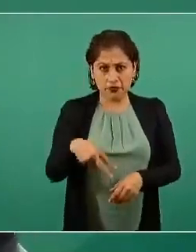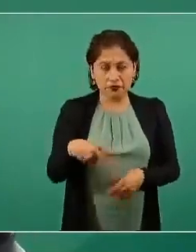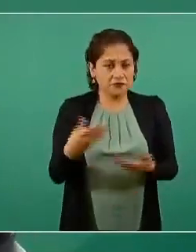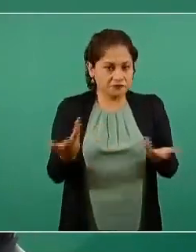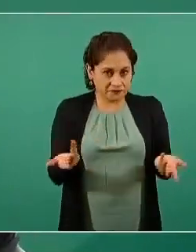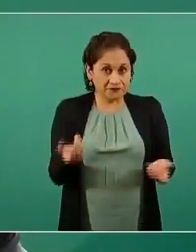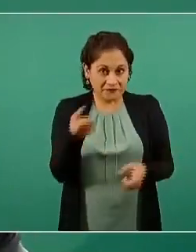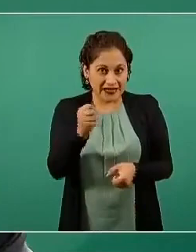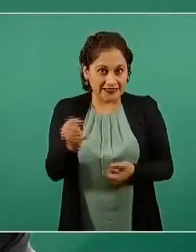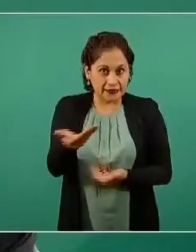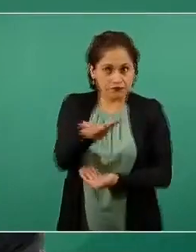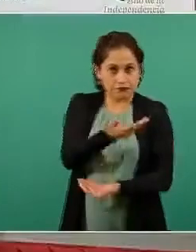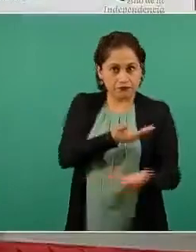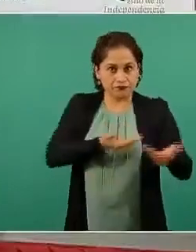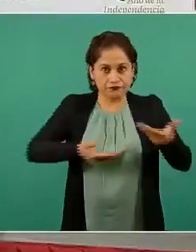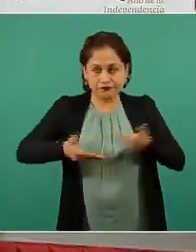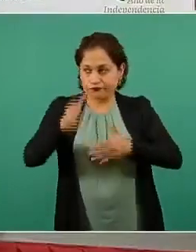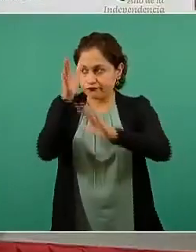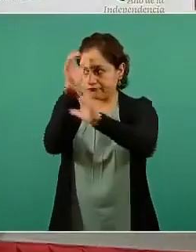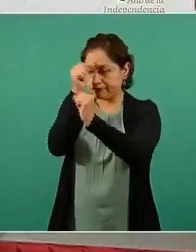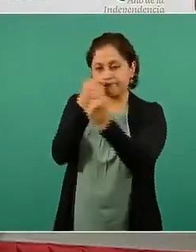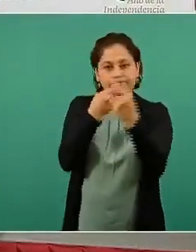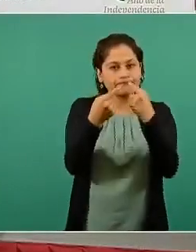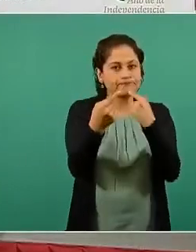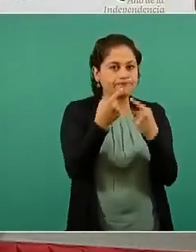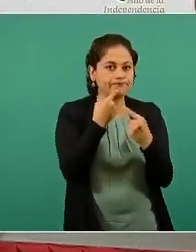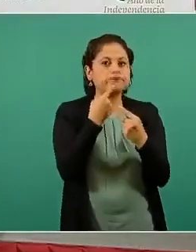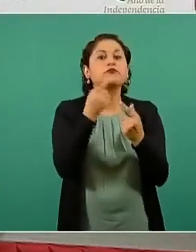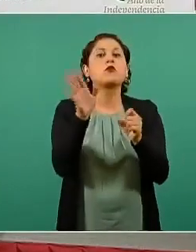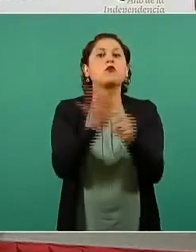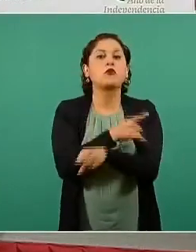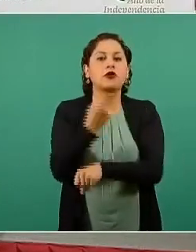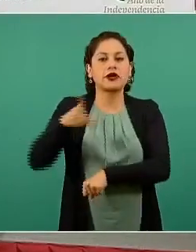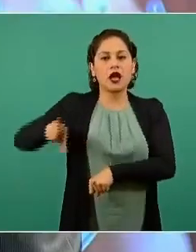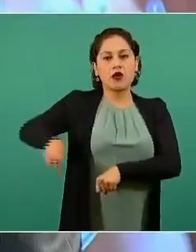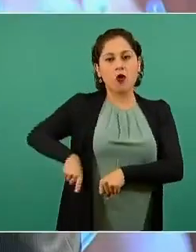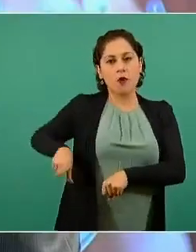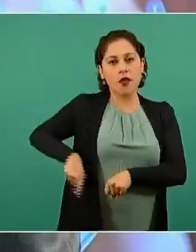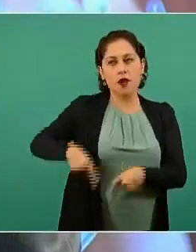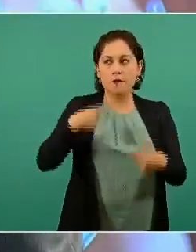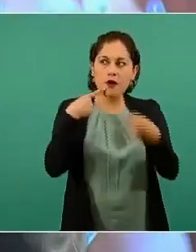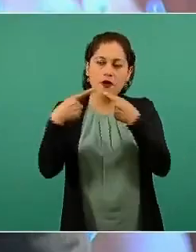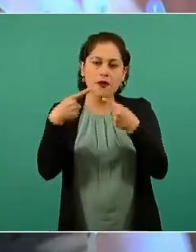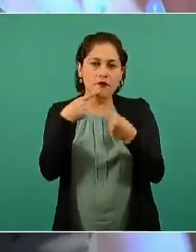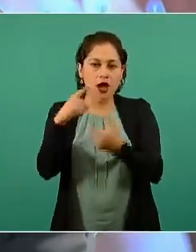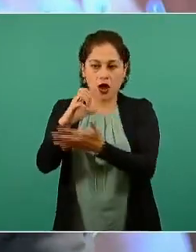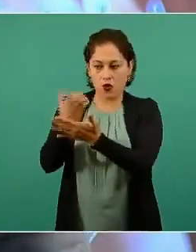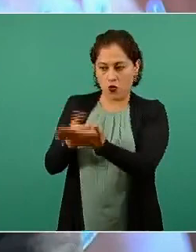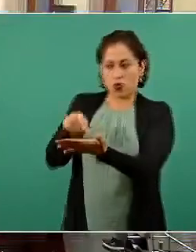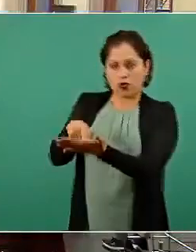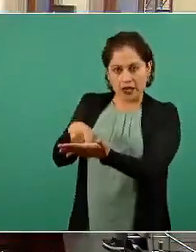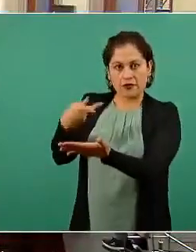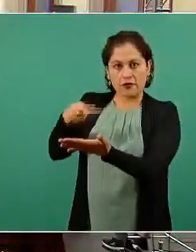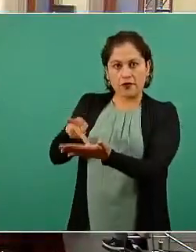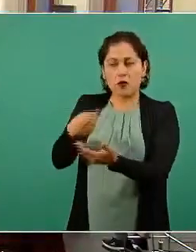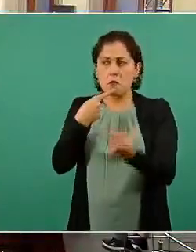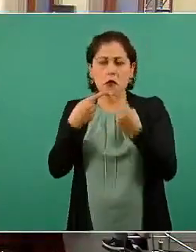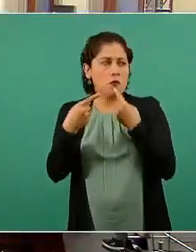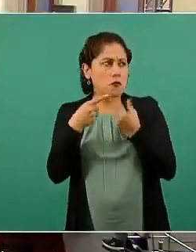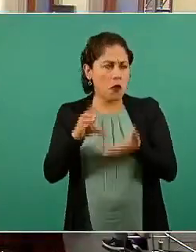de colaboración que por voluntad política se hacen independientemente de lo contratado. Óscar Sosa, por